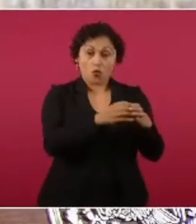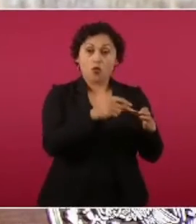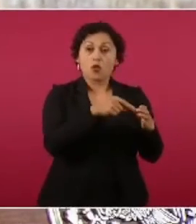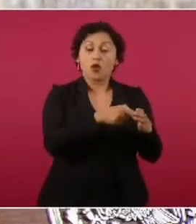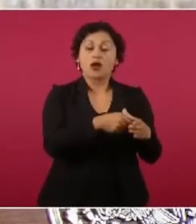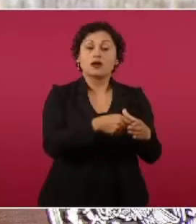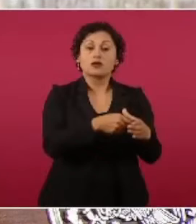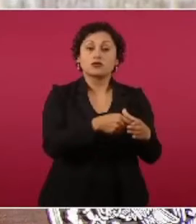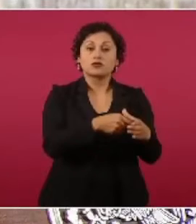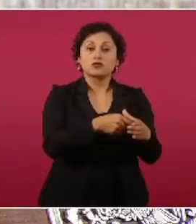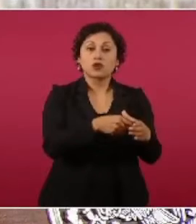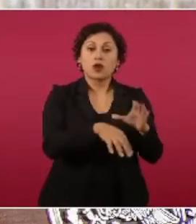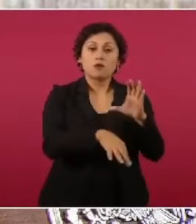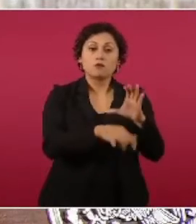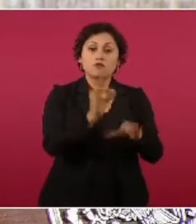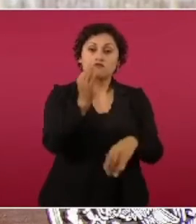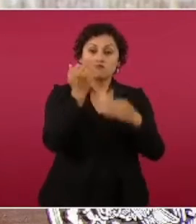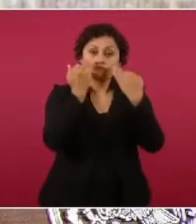demostraron